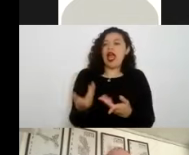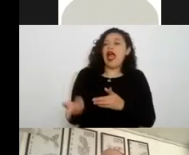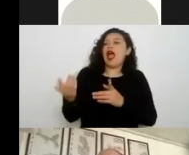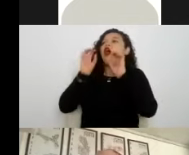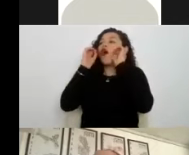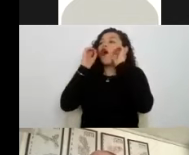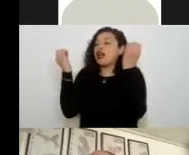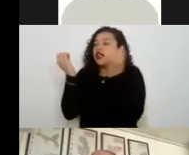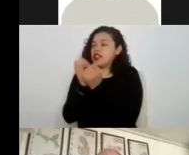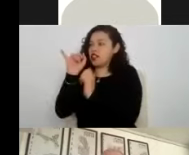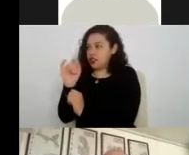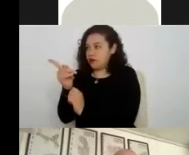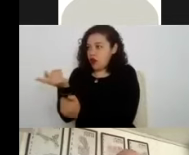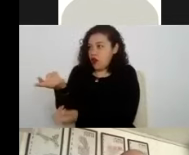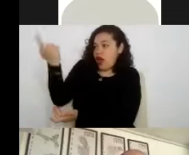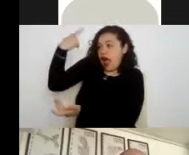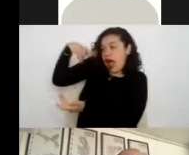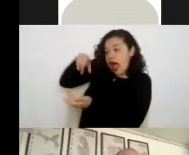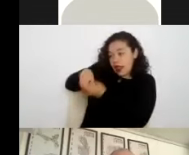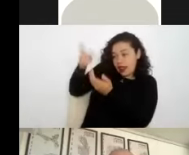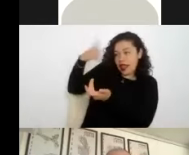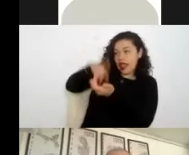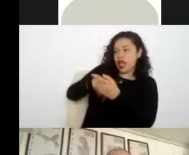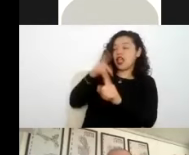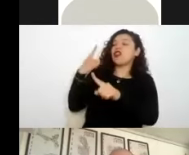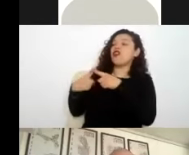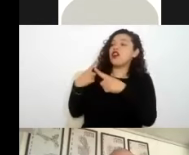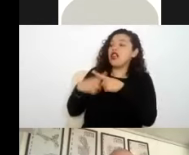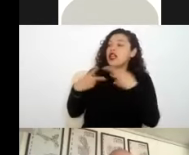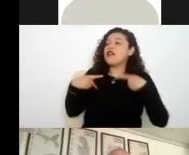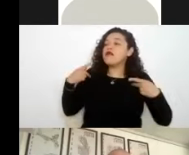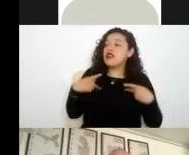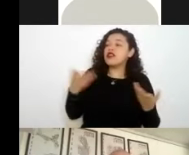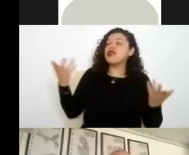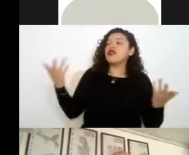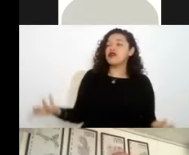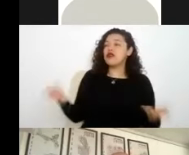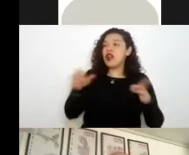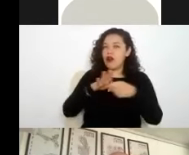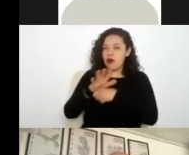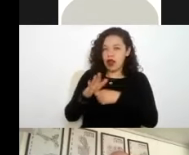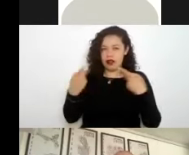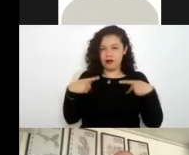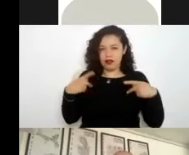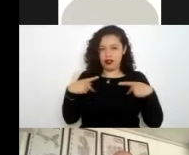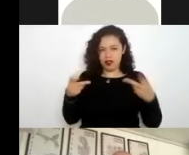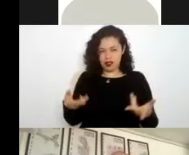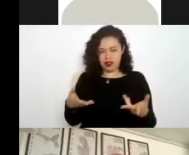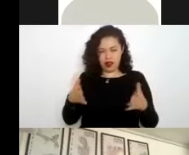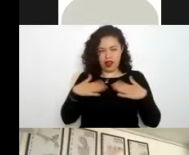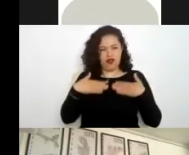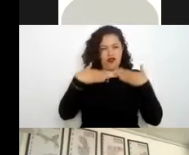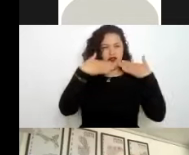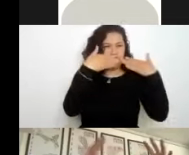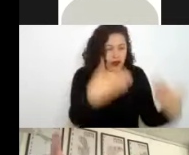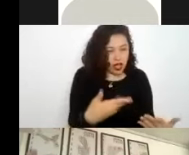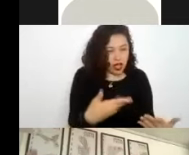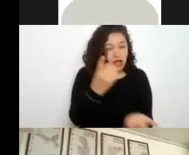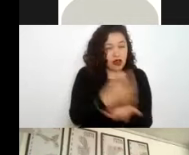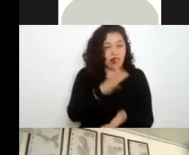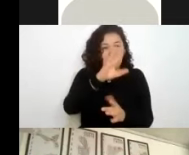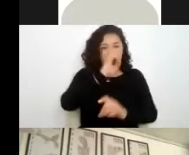patronato, como la persona detrás, como el spokesperson? Porque pues, la gente ya confía mucho más en las personas. Ya no es nada más el pensar